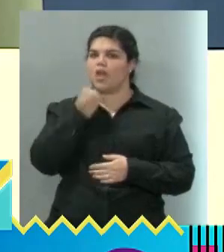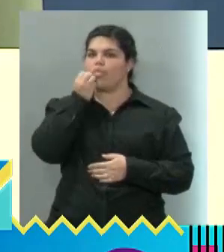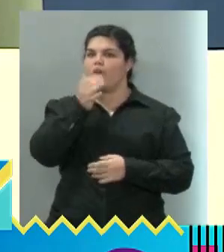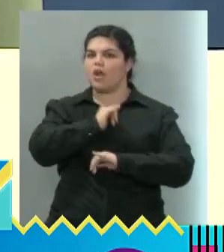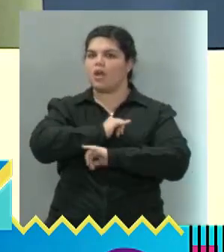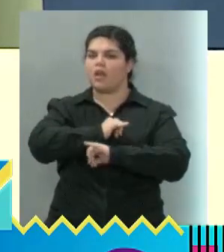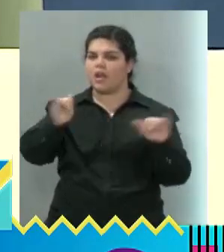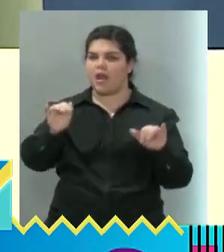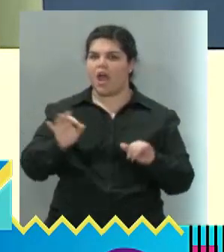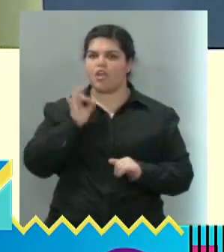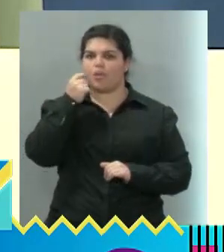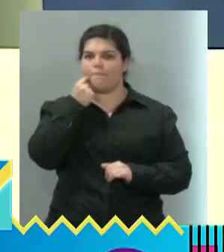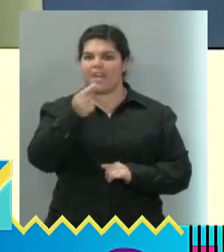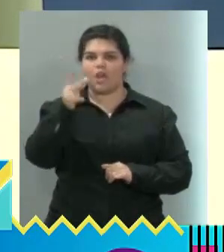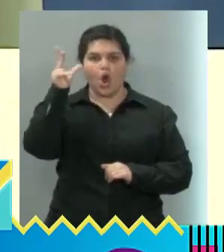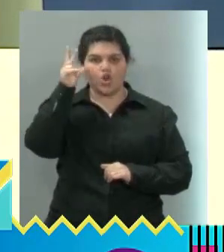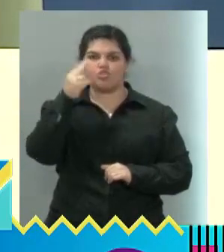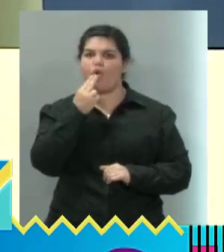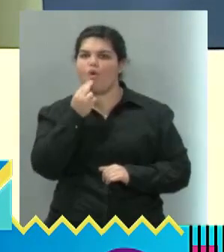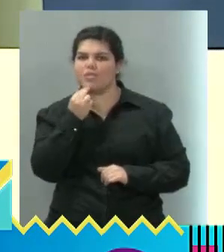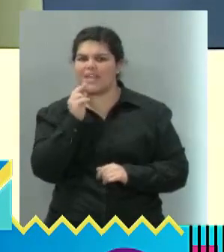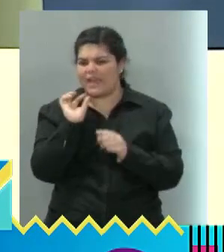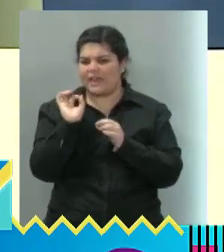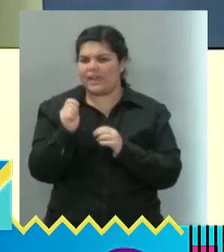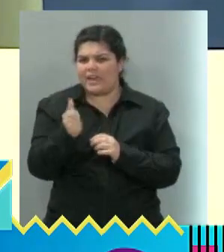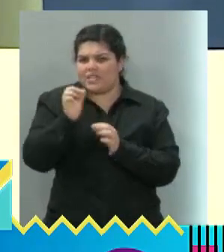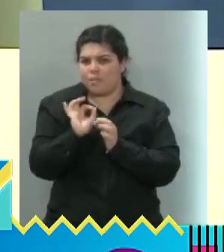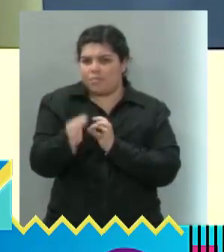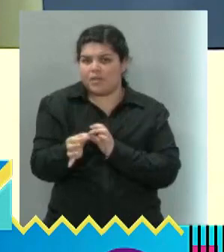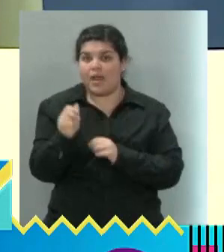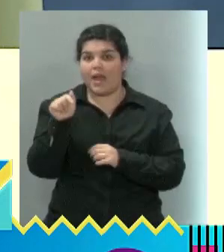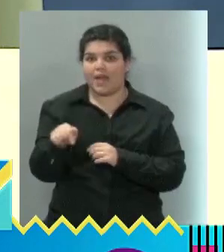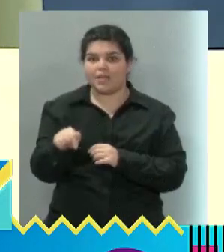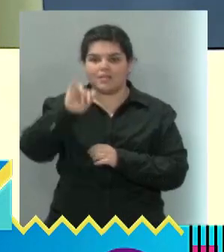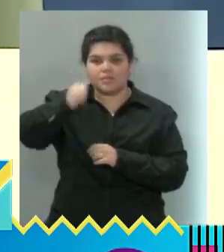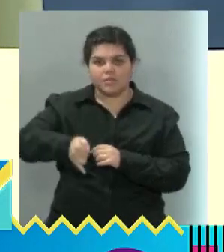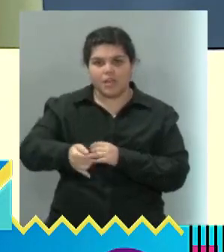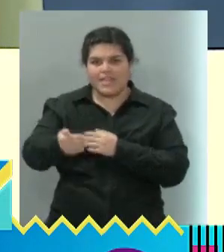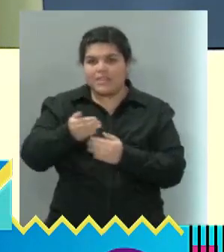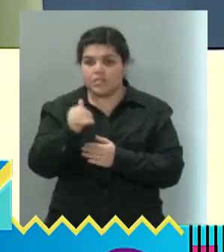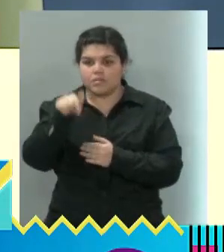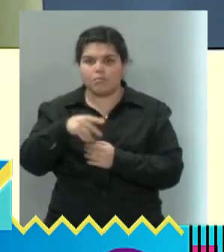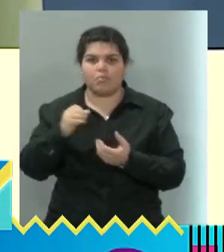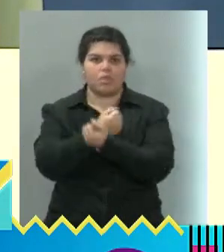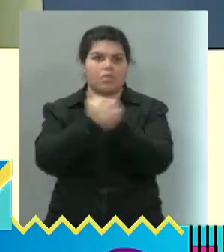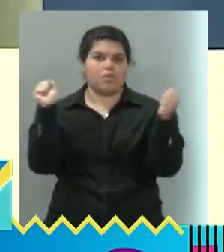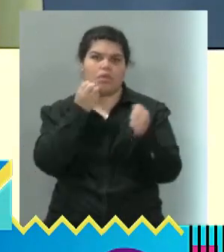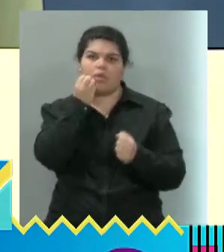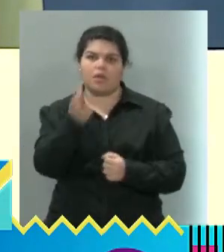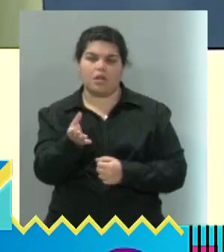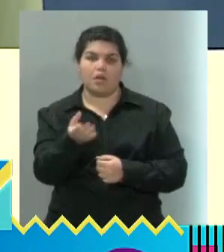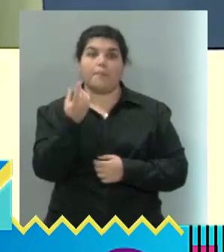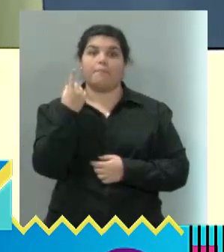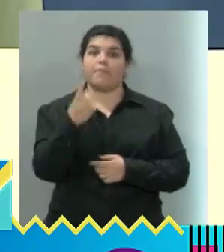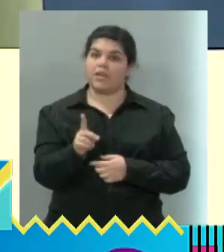en 1811, prácticamente ahí nomás, es una de las primeras naciones de Sudamérica en declararla. Pero él, hasta que no